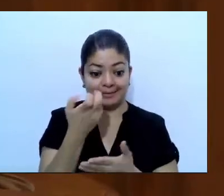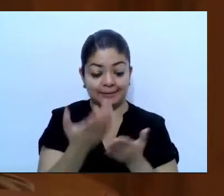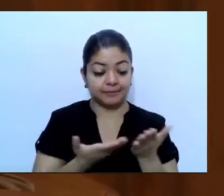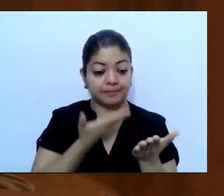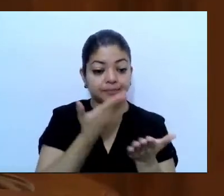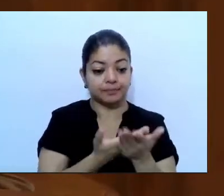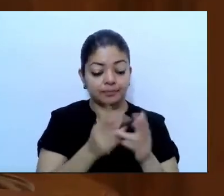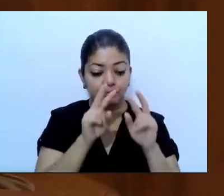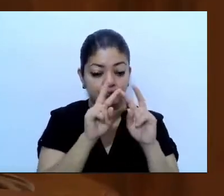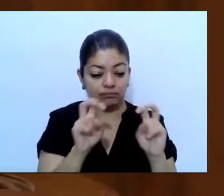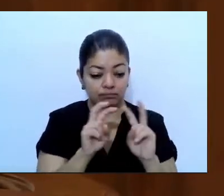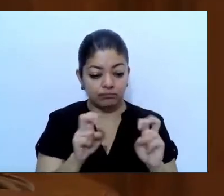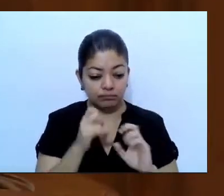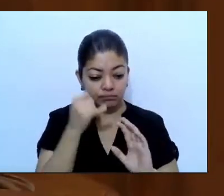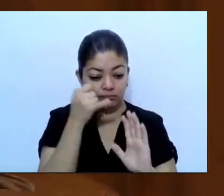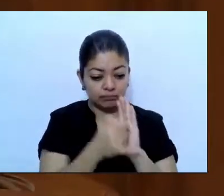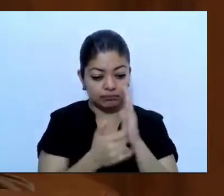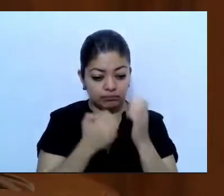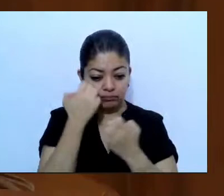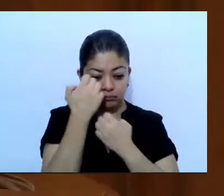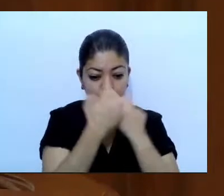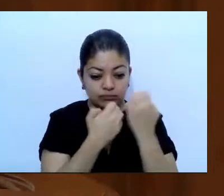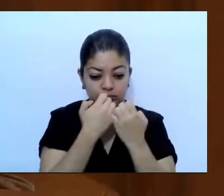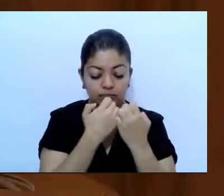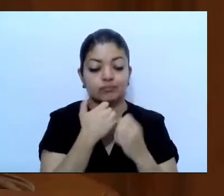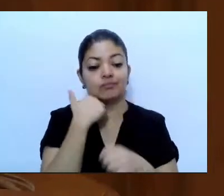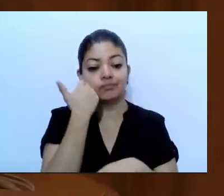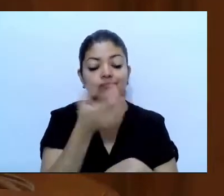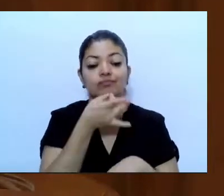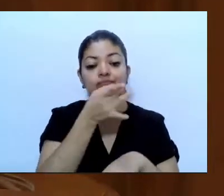análisis realizado se advierte que en